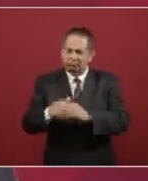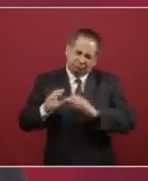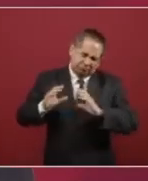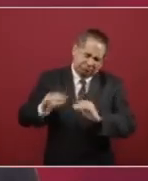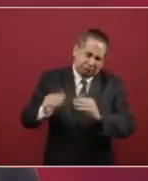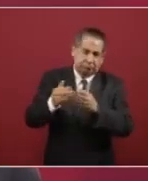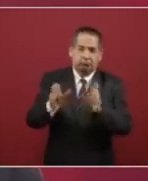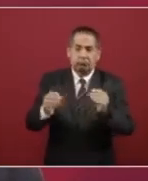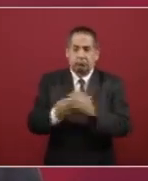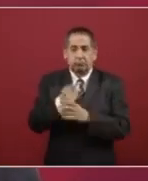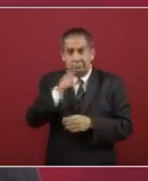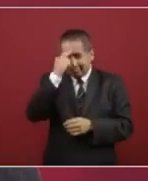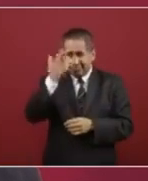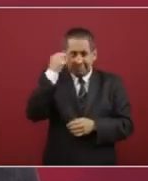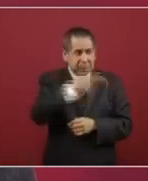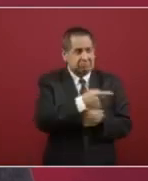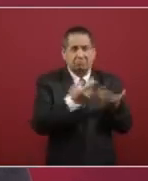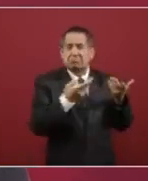lo cerraron